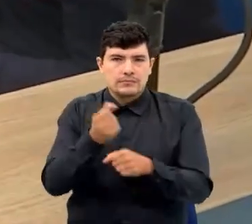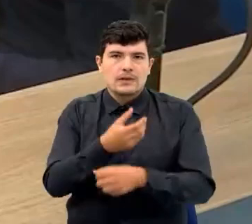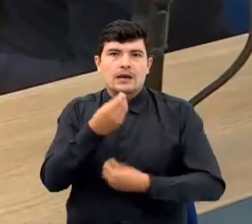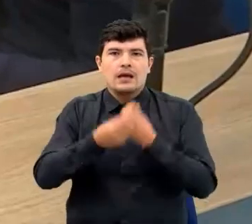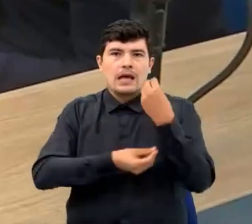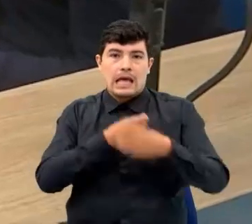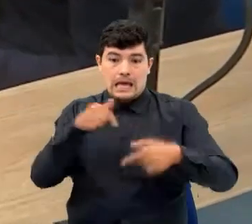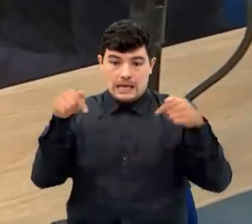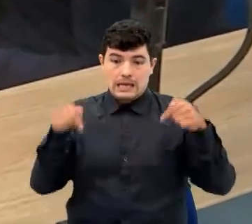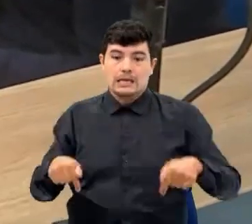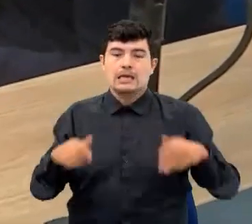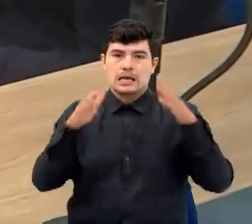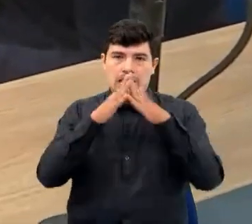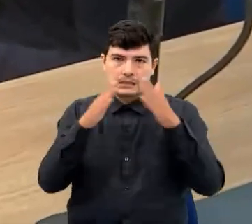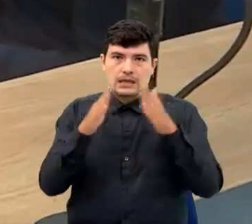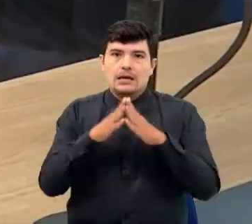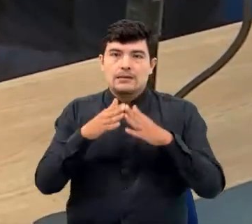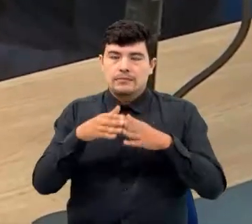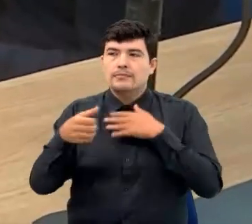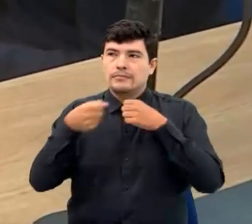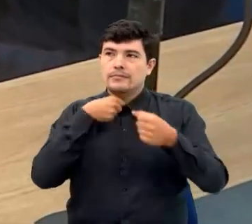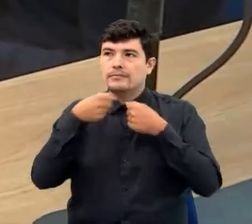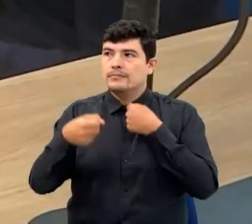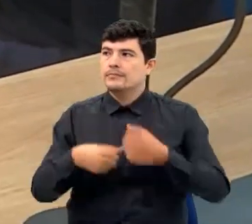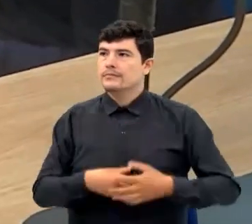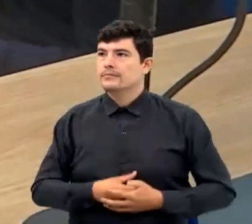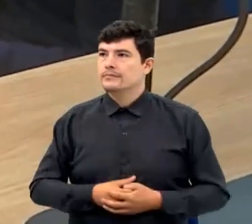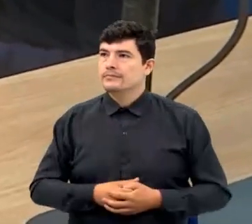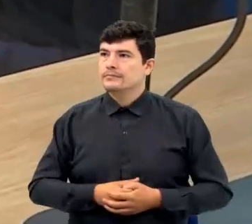nuestra casa periodística.